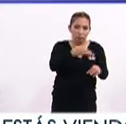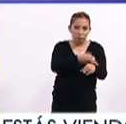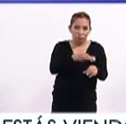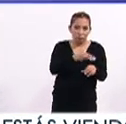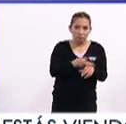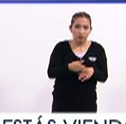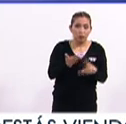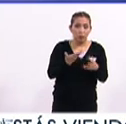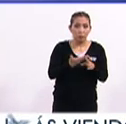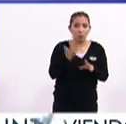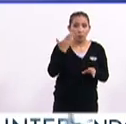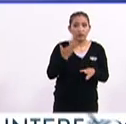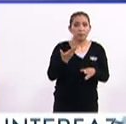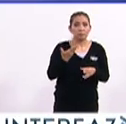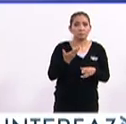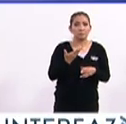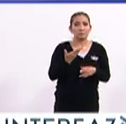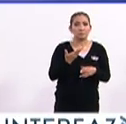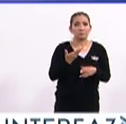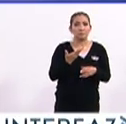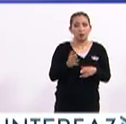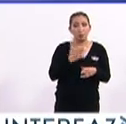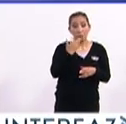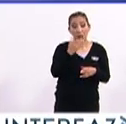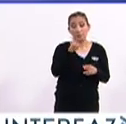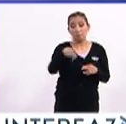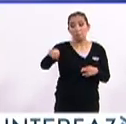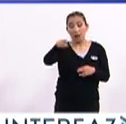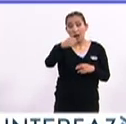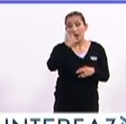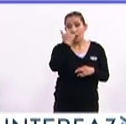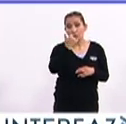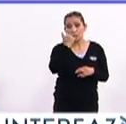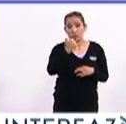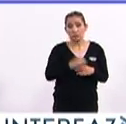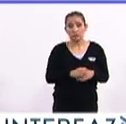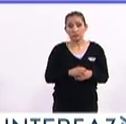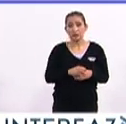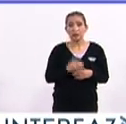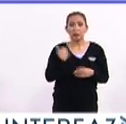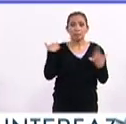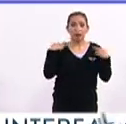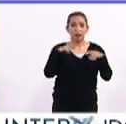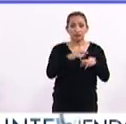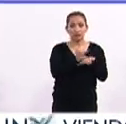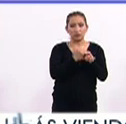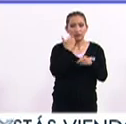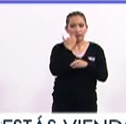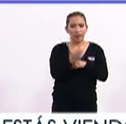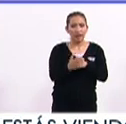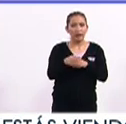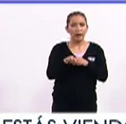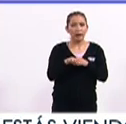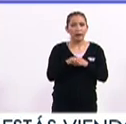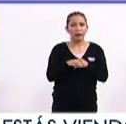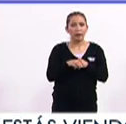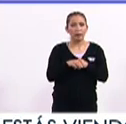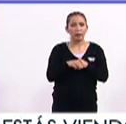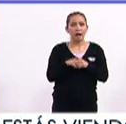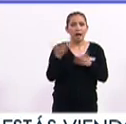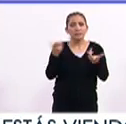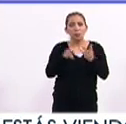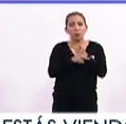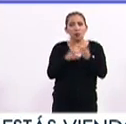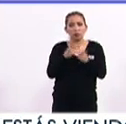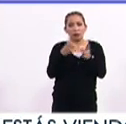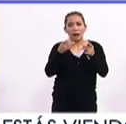que es muy ejemplar para los estudiantes y los académicos que están buscando salir, hacer un producto